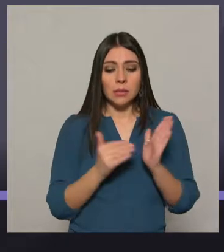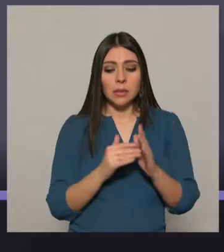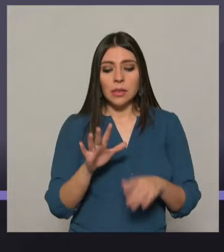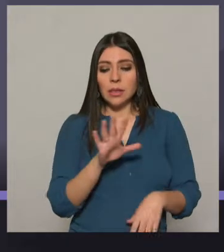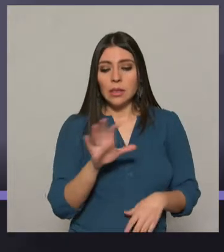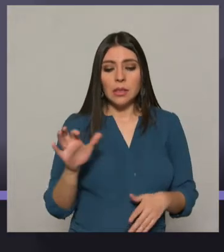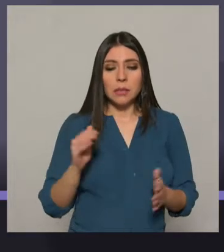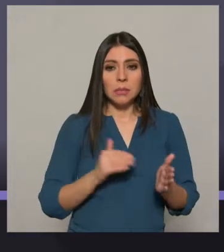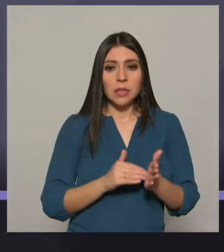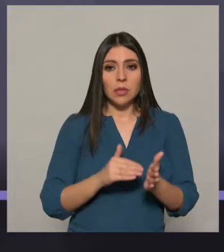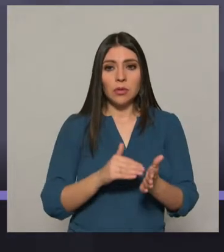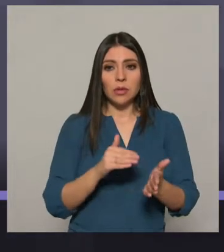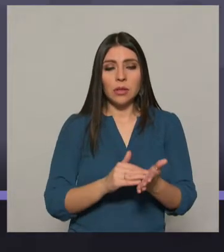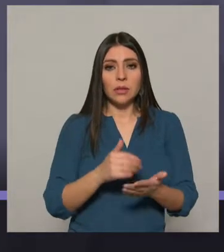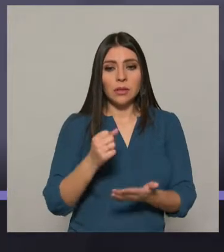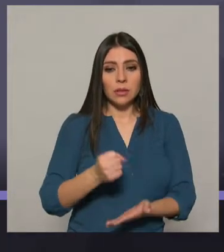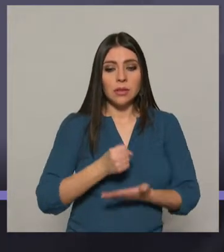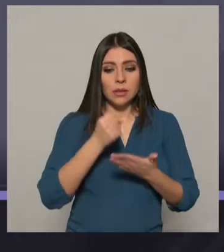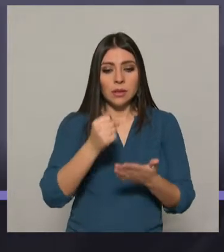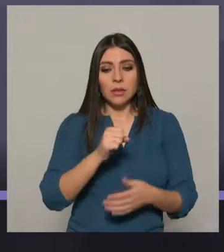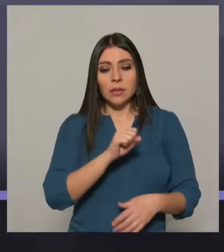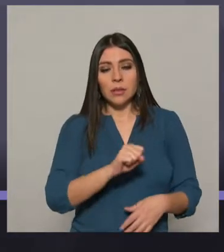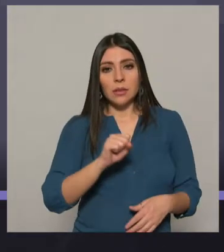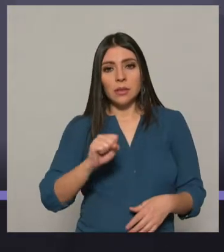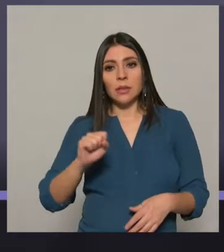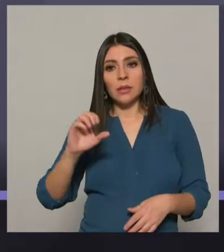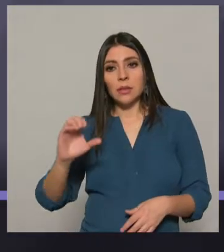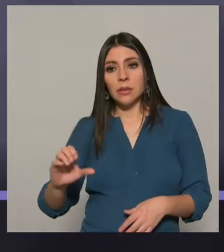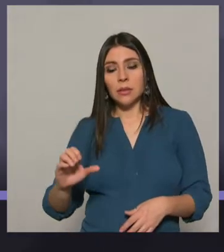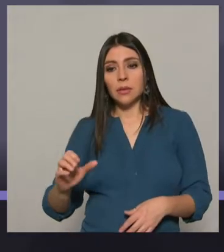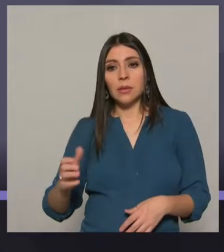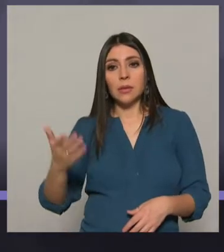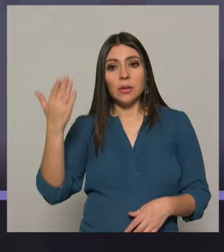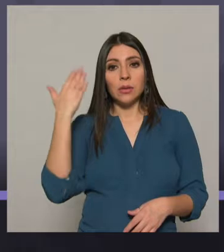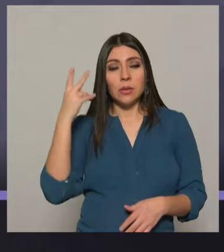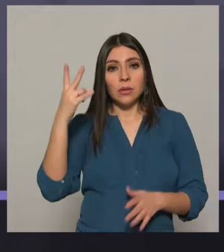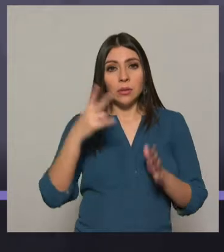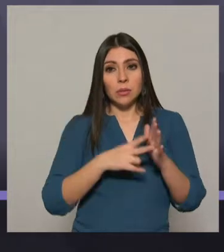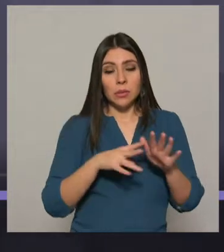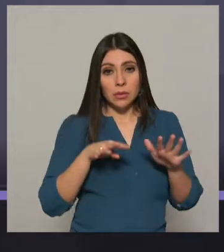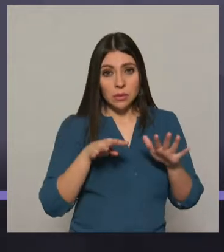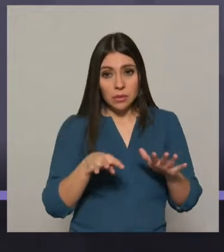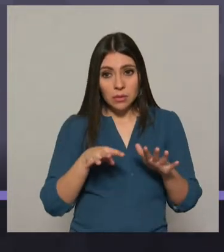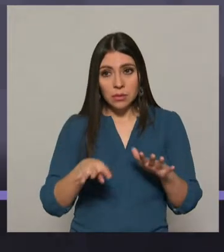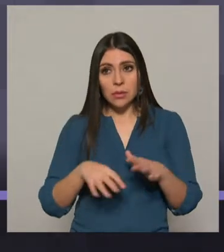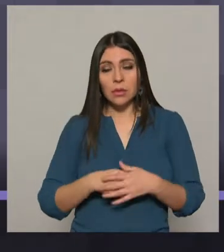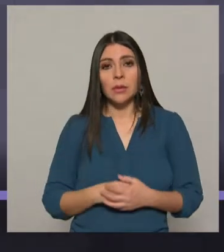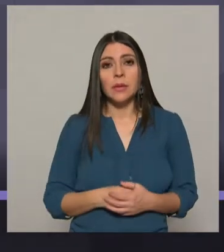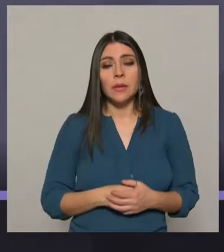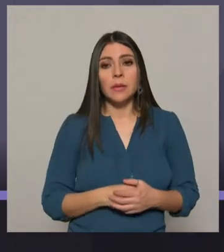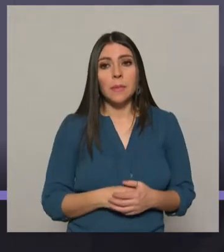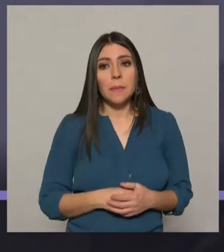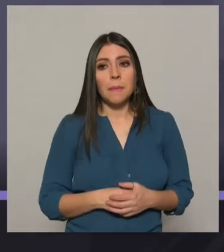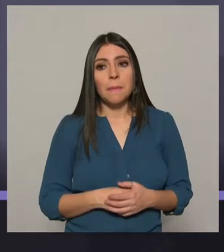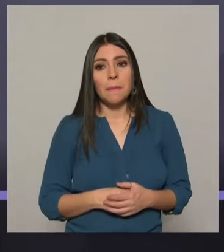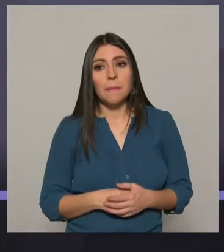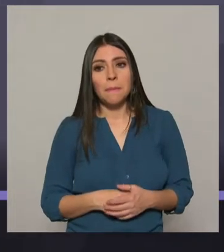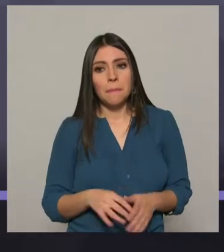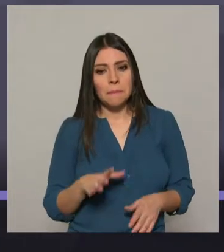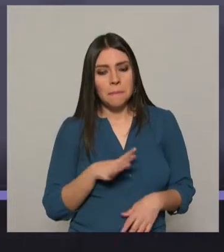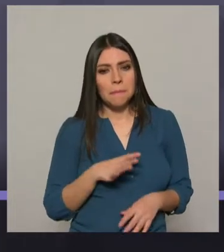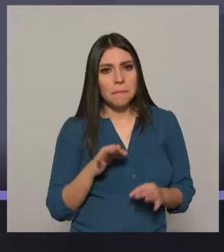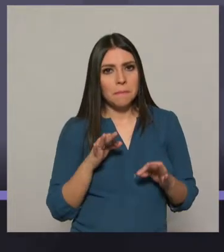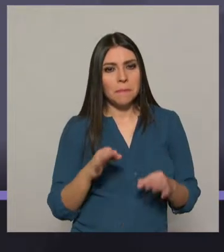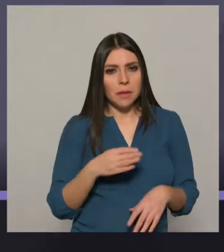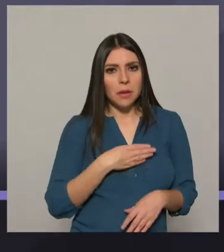17,500 millones para la Secretaría de Seguridad Ciudadana, en el 2019 no hubo un resultado favorable,